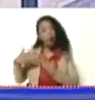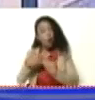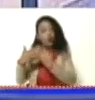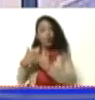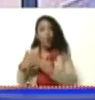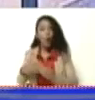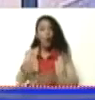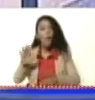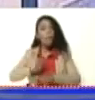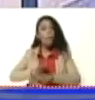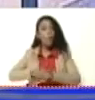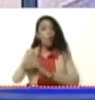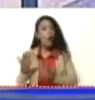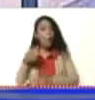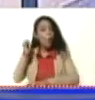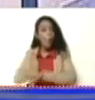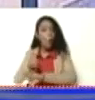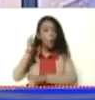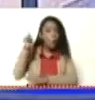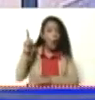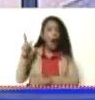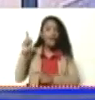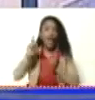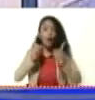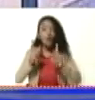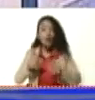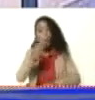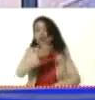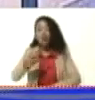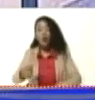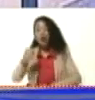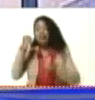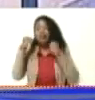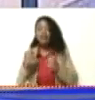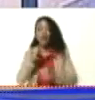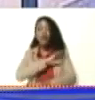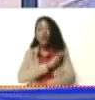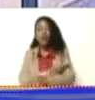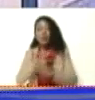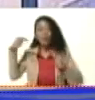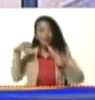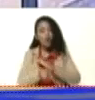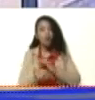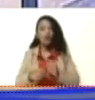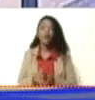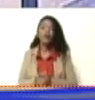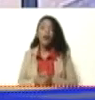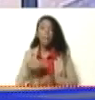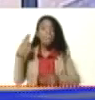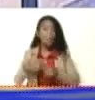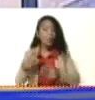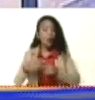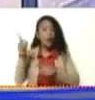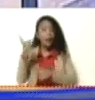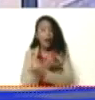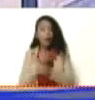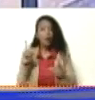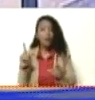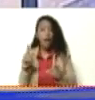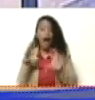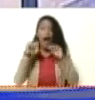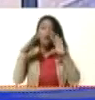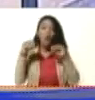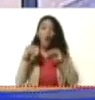por culpa de los supremacistas y extremistas y el peligro que estaba la democracia. Habló del